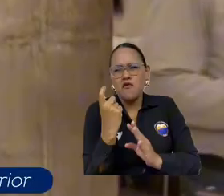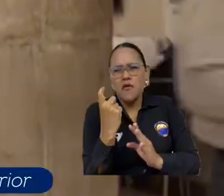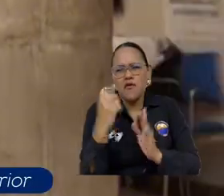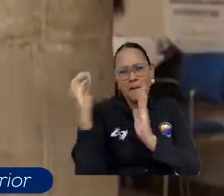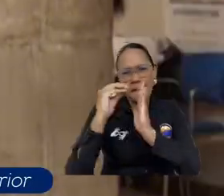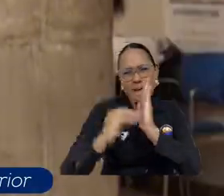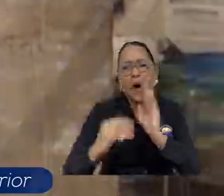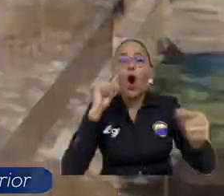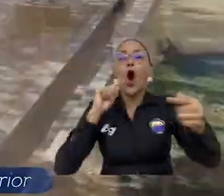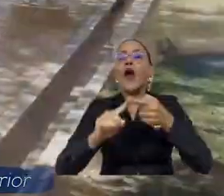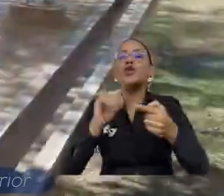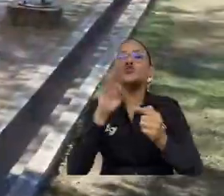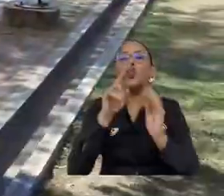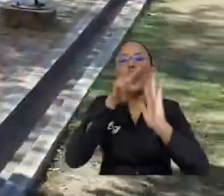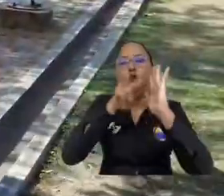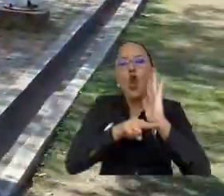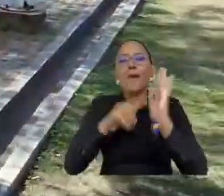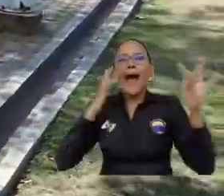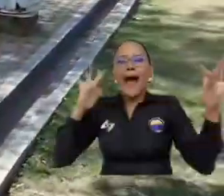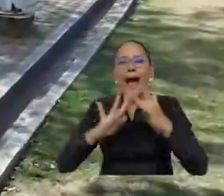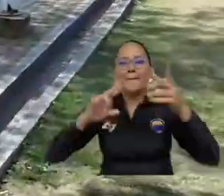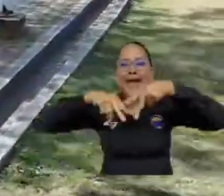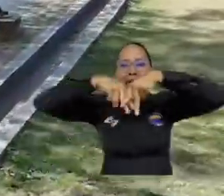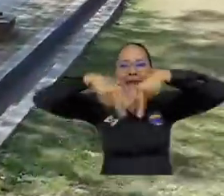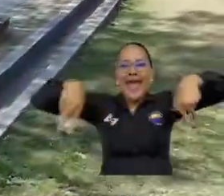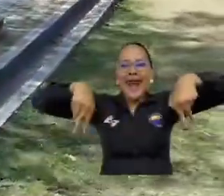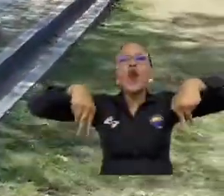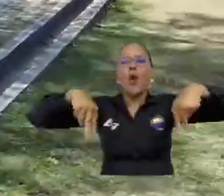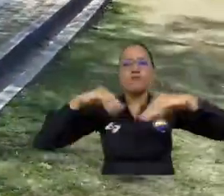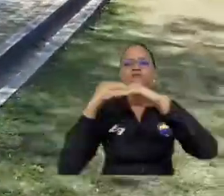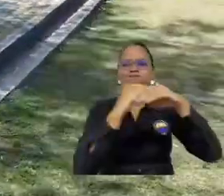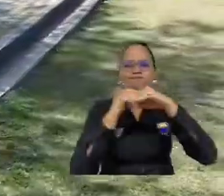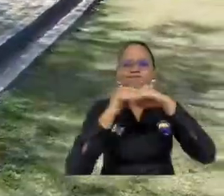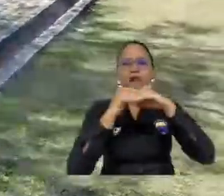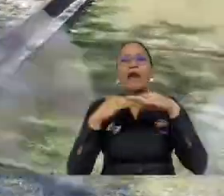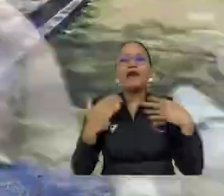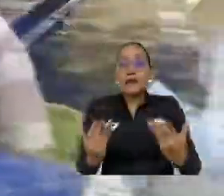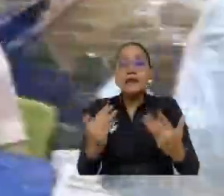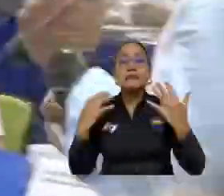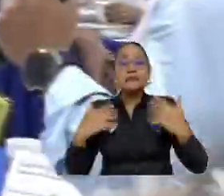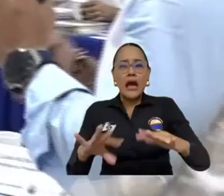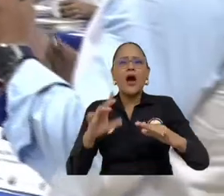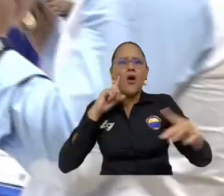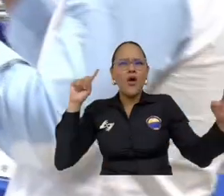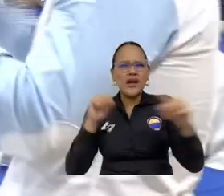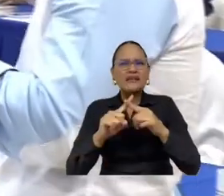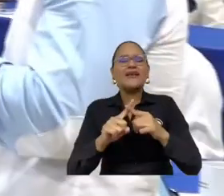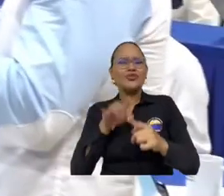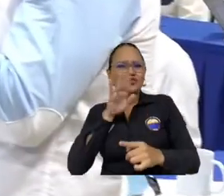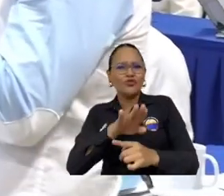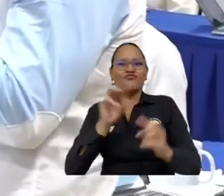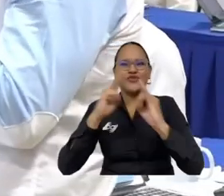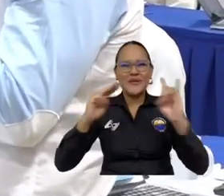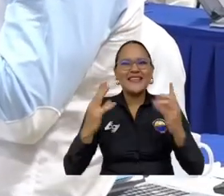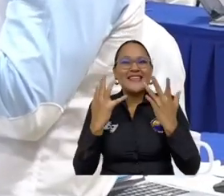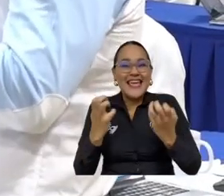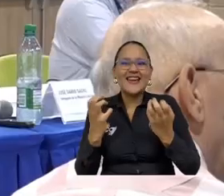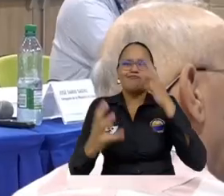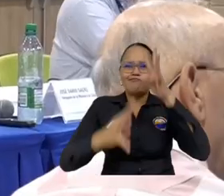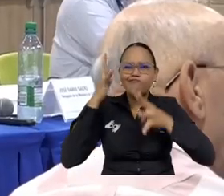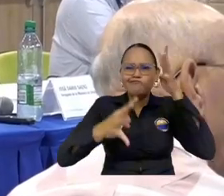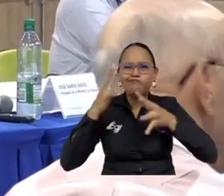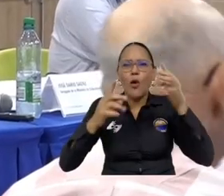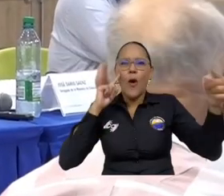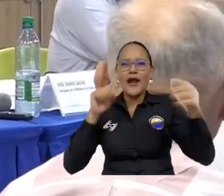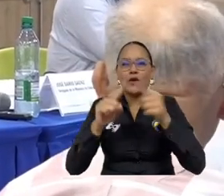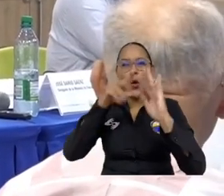documento borrador de lineamientos para esta política de equidad de género. Vemos allí un escenario muy potente para la Universidad del Magdalena a